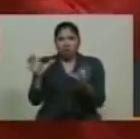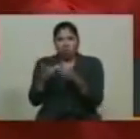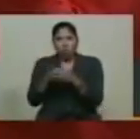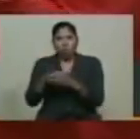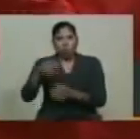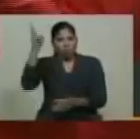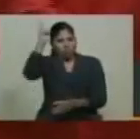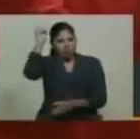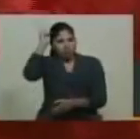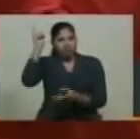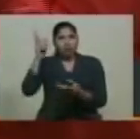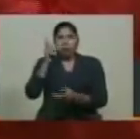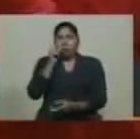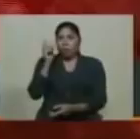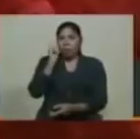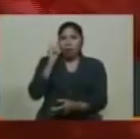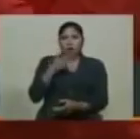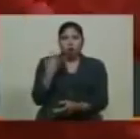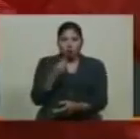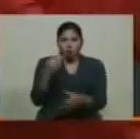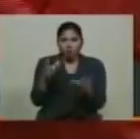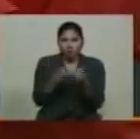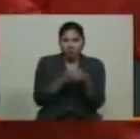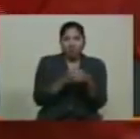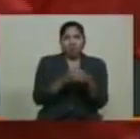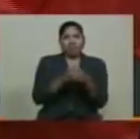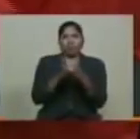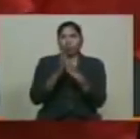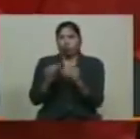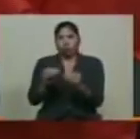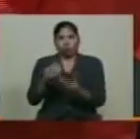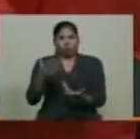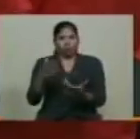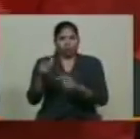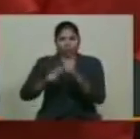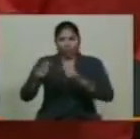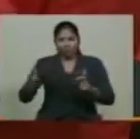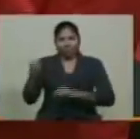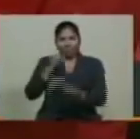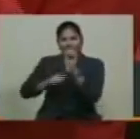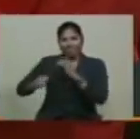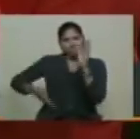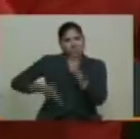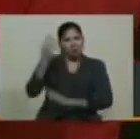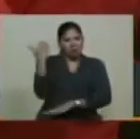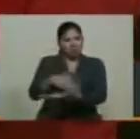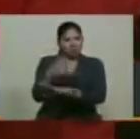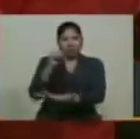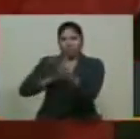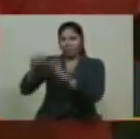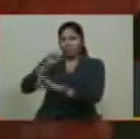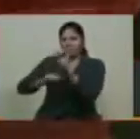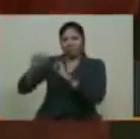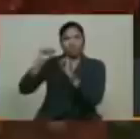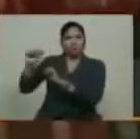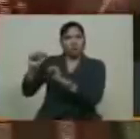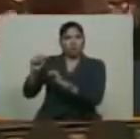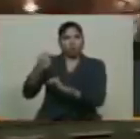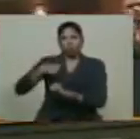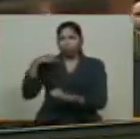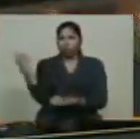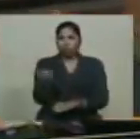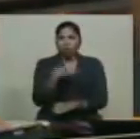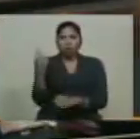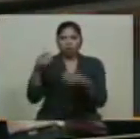las mujeres, los jóvenes, saldremos los soldados a la calle a defender la patria. Saldremos todos y cada uno